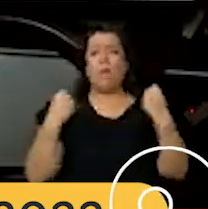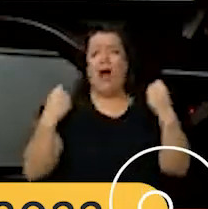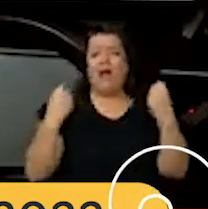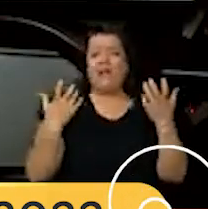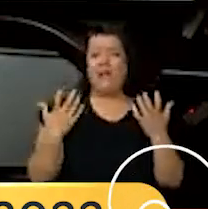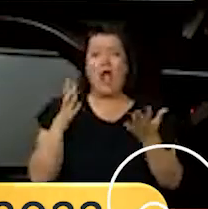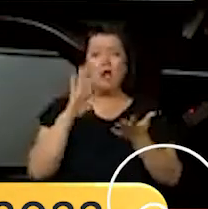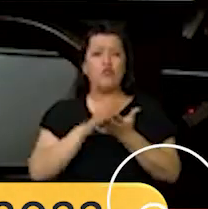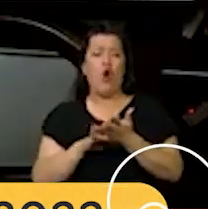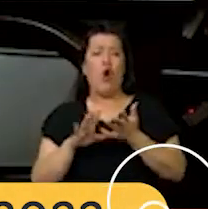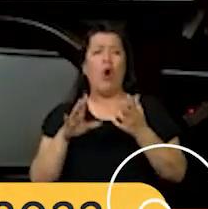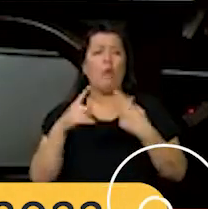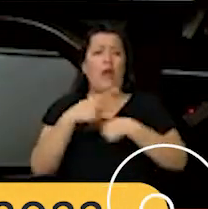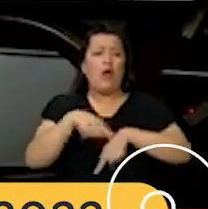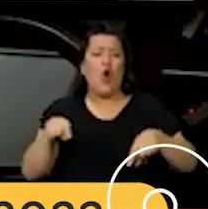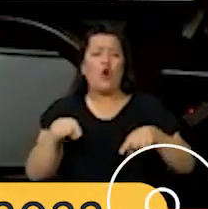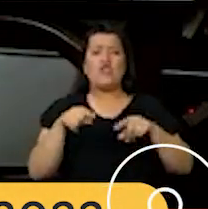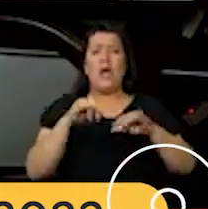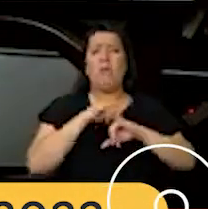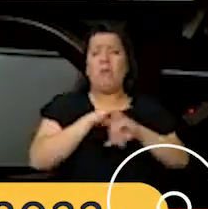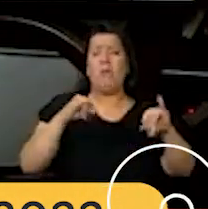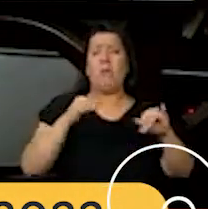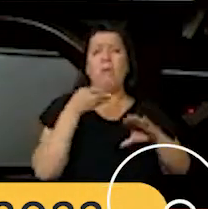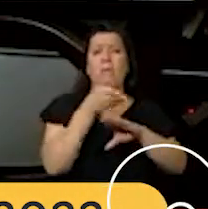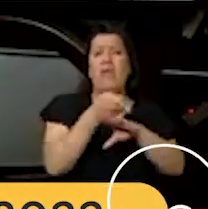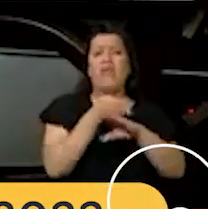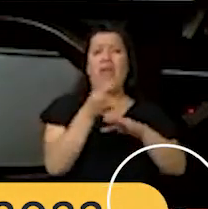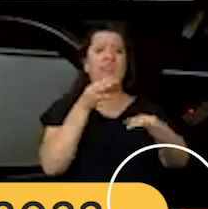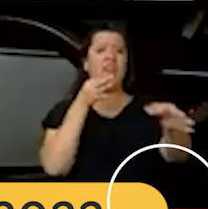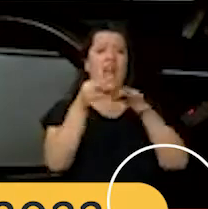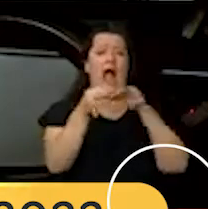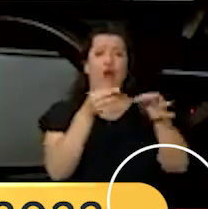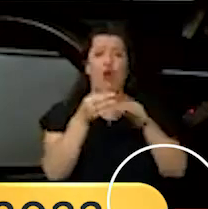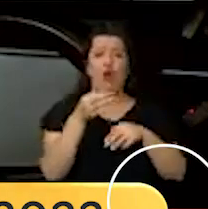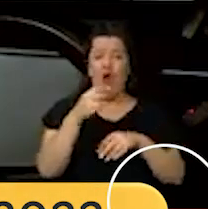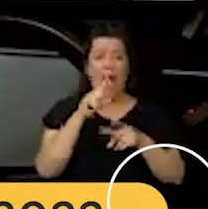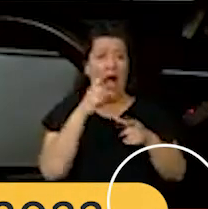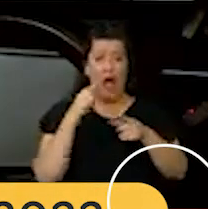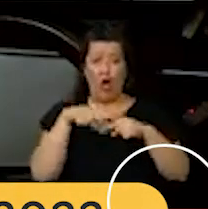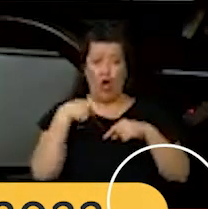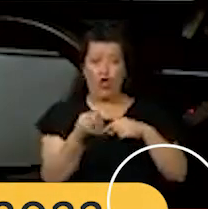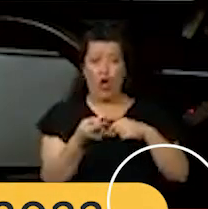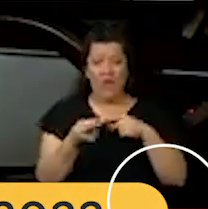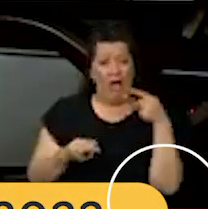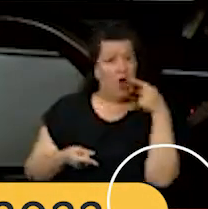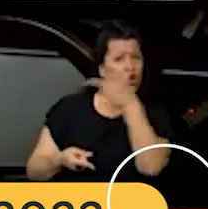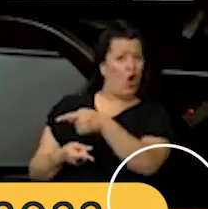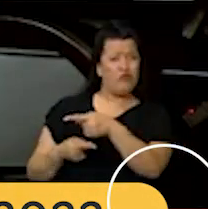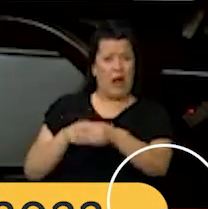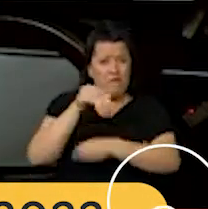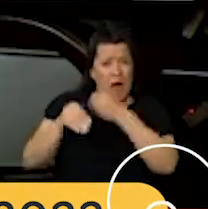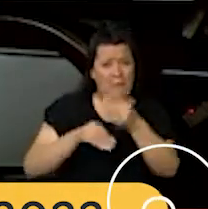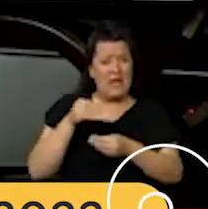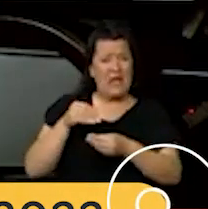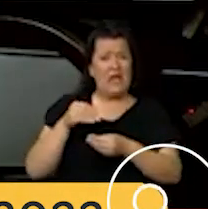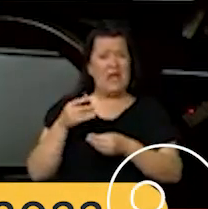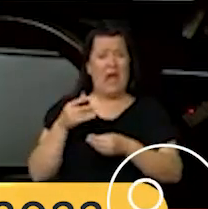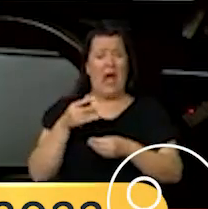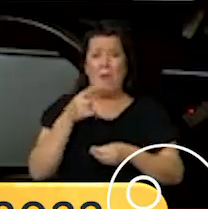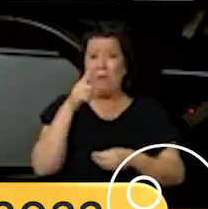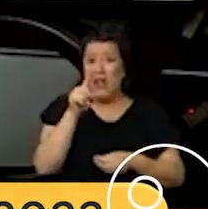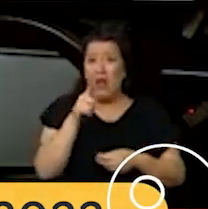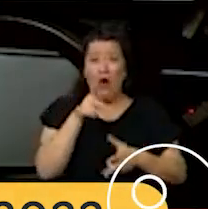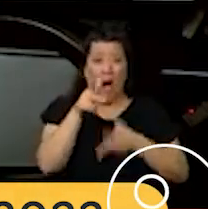de concertaciones y de diálogos, y al otro día se meten con la familia de un dirigente de la oposición,